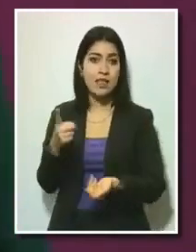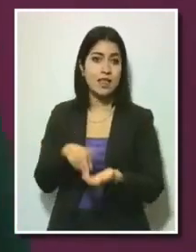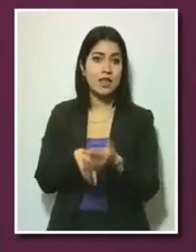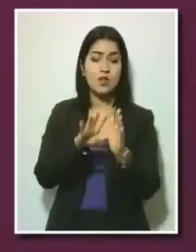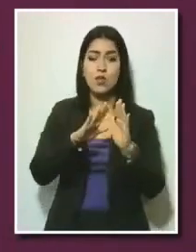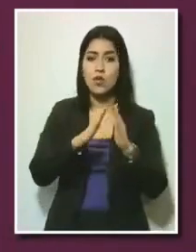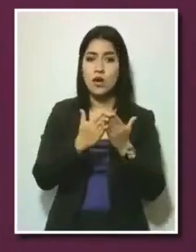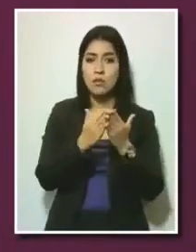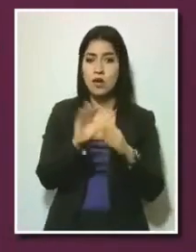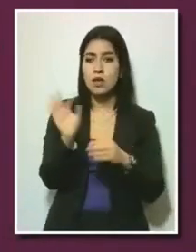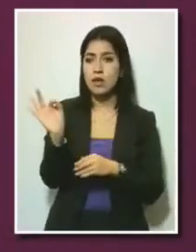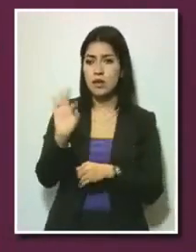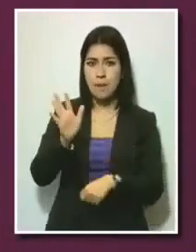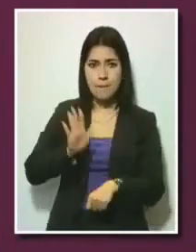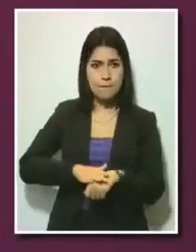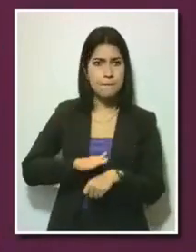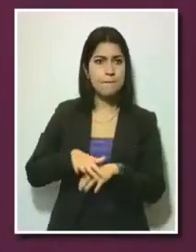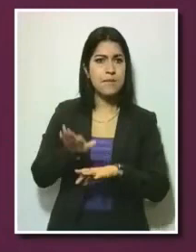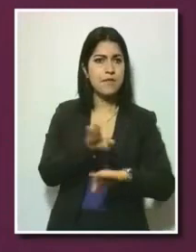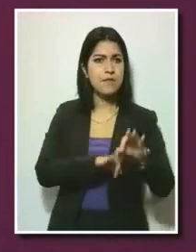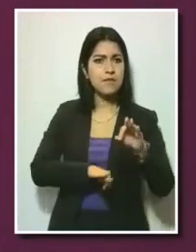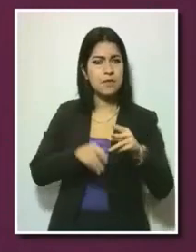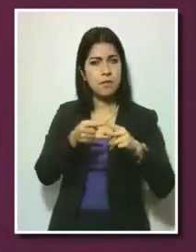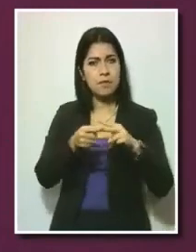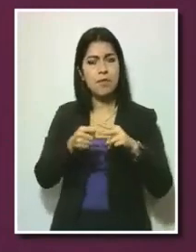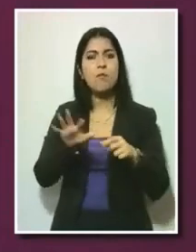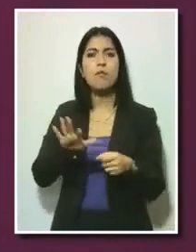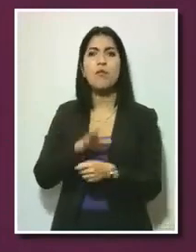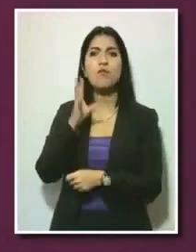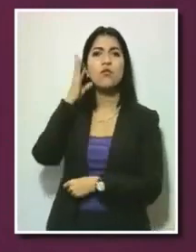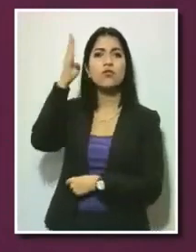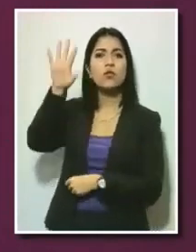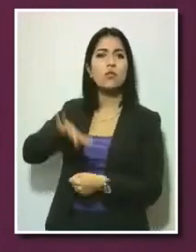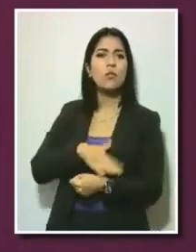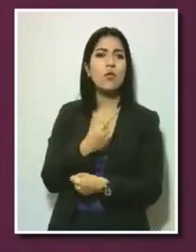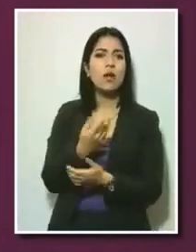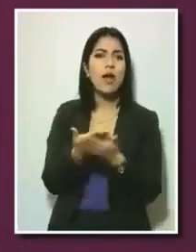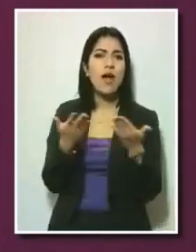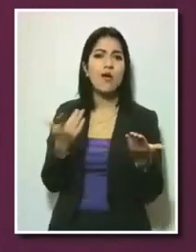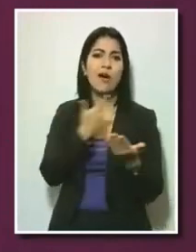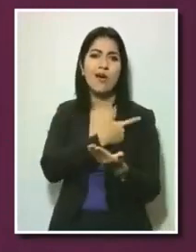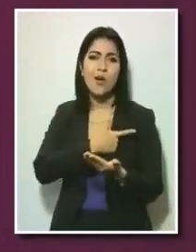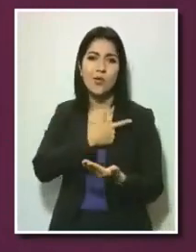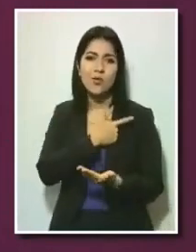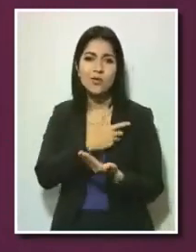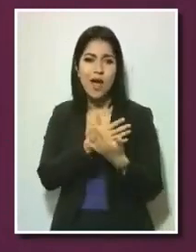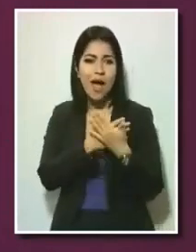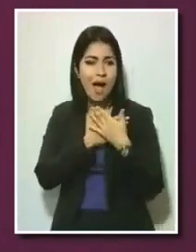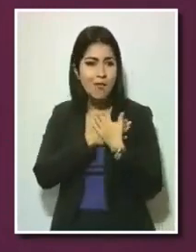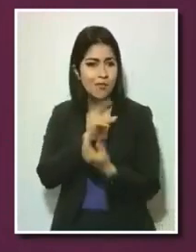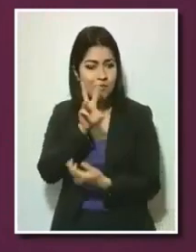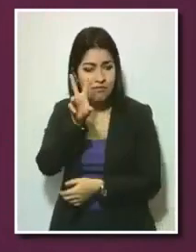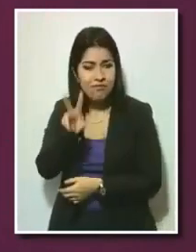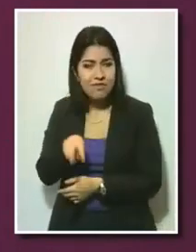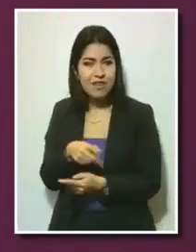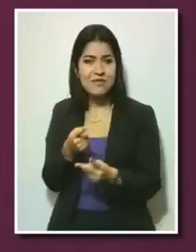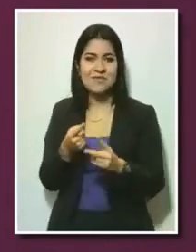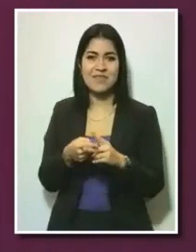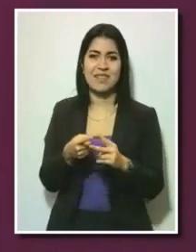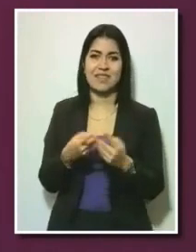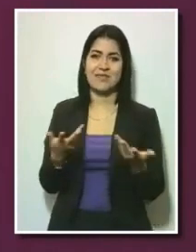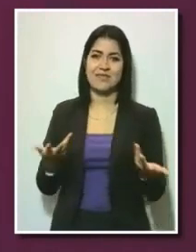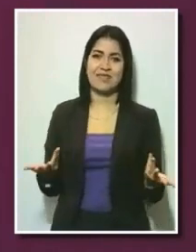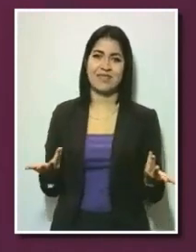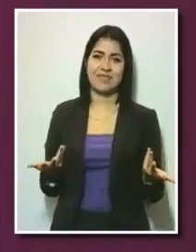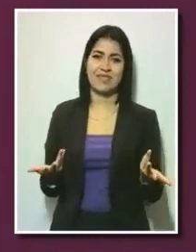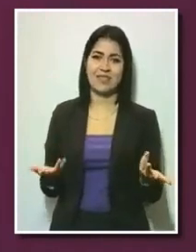habrá más físicos y matemáticos porque hoy las matemáticas las van a ver con mucha pasión, con mucho amor y con una